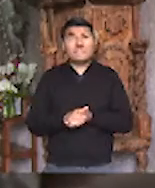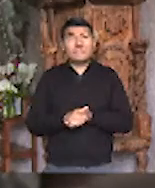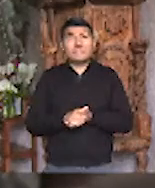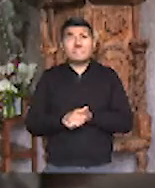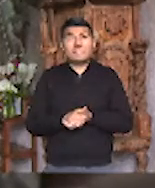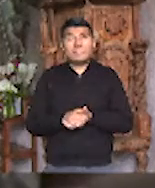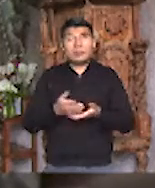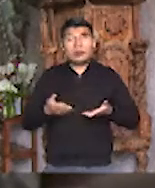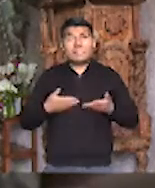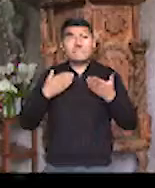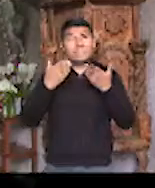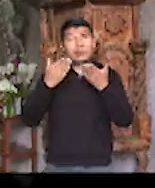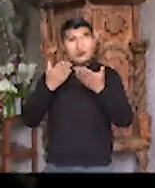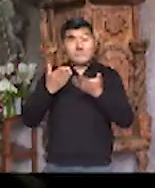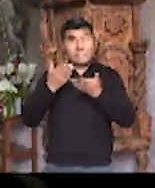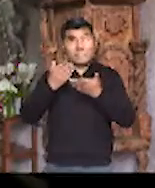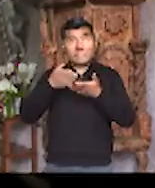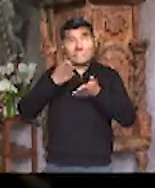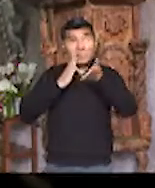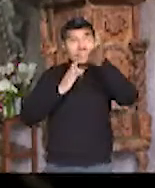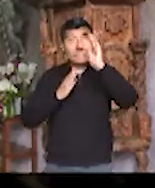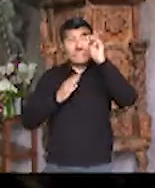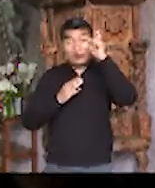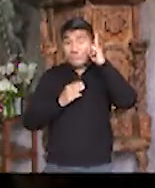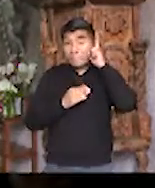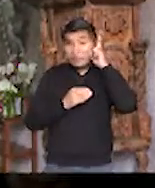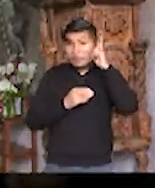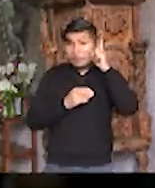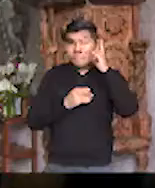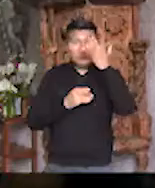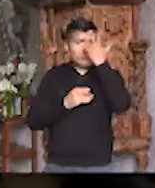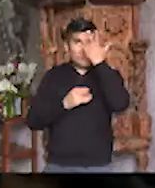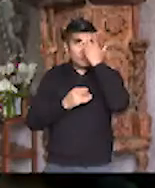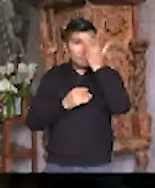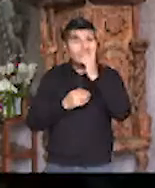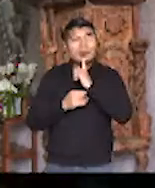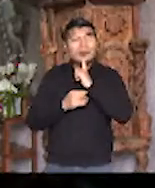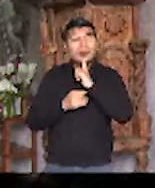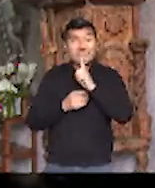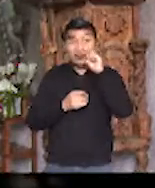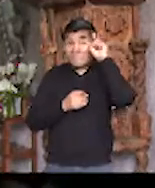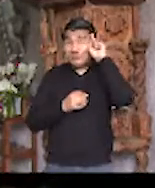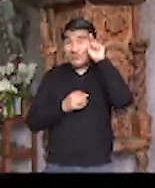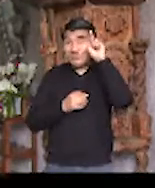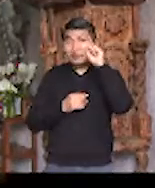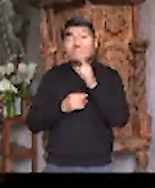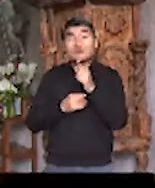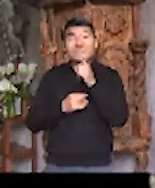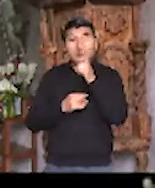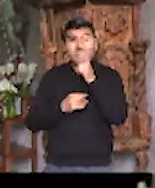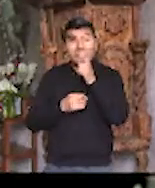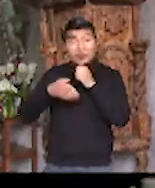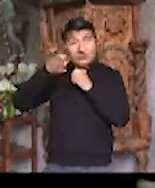les dará el hijo del hombre porque es él a quien dios